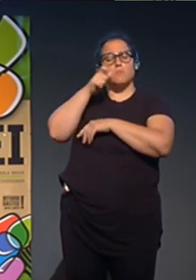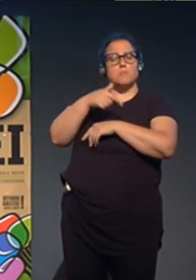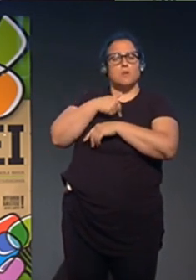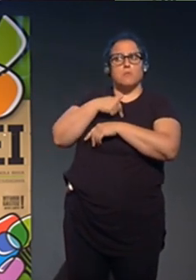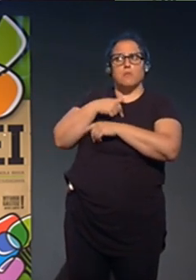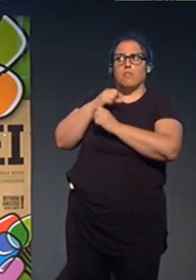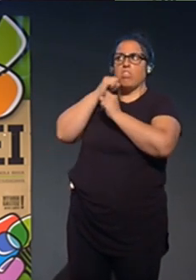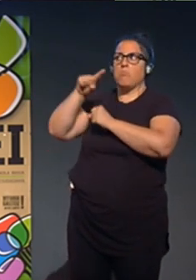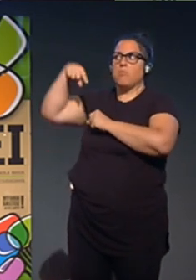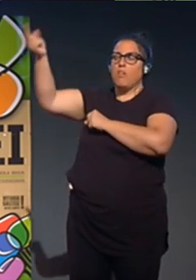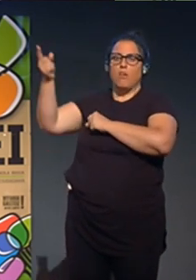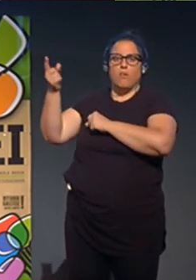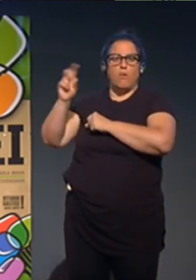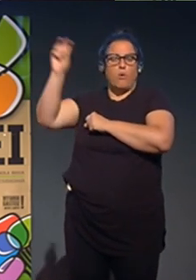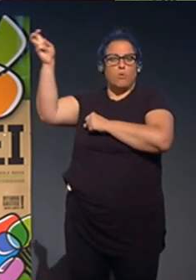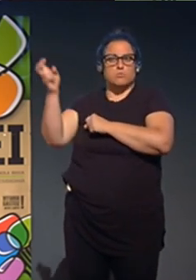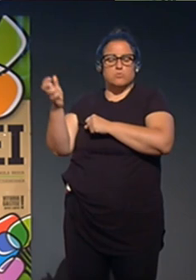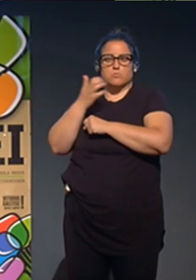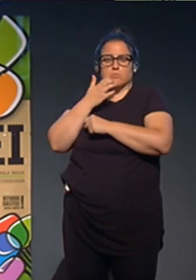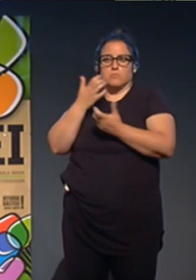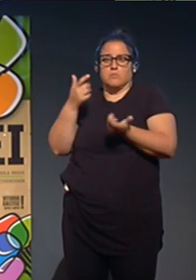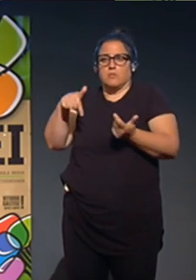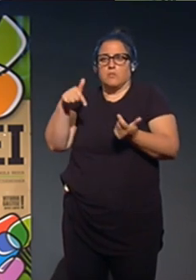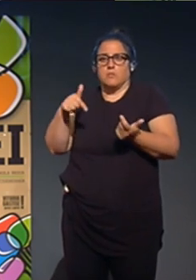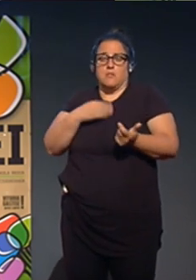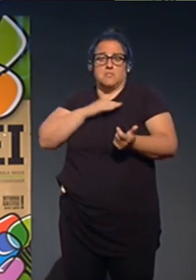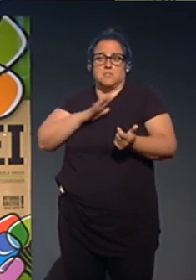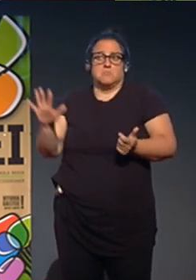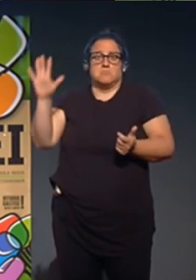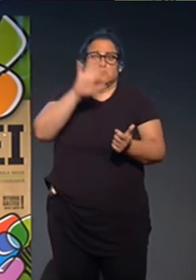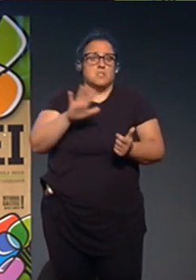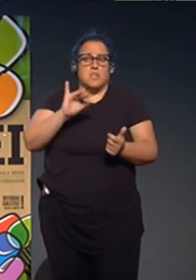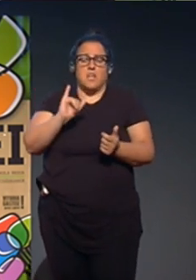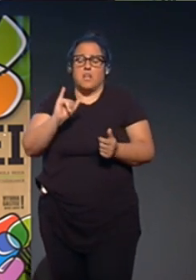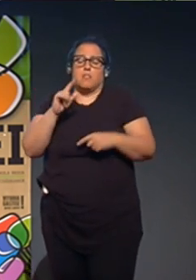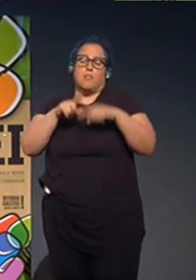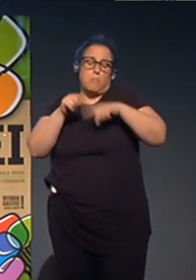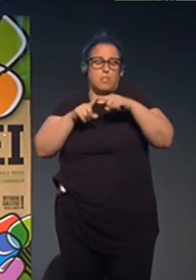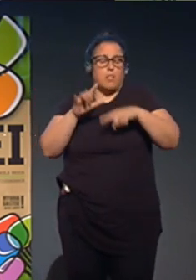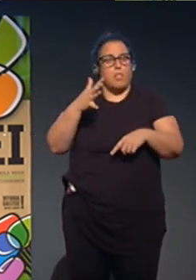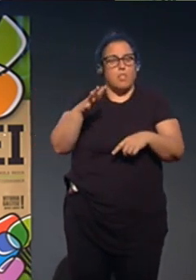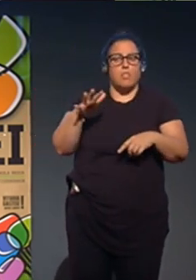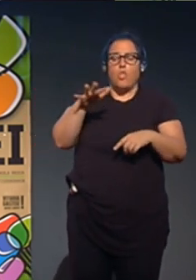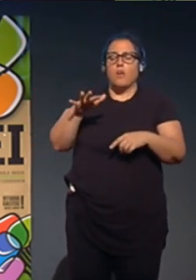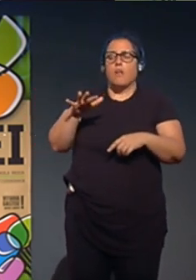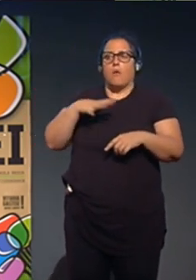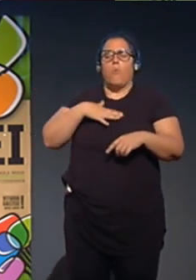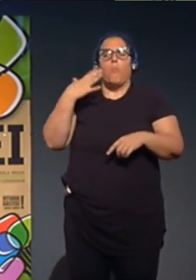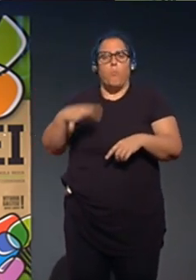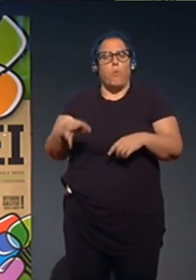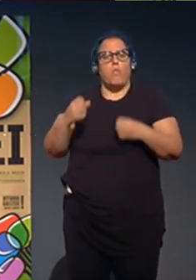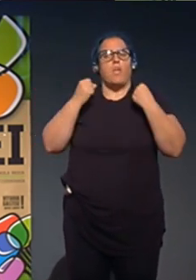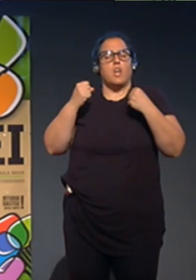de la energía de otro en zonas como afortunadamente en el estado español unas zonas más en otras menos tenemos grandes posibilidades de